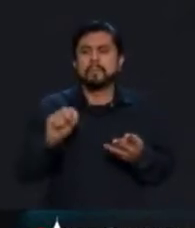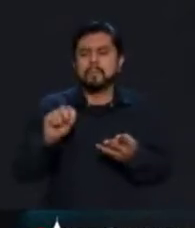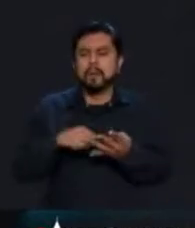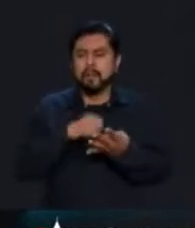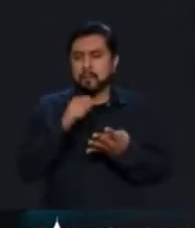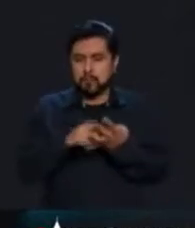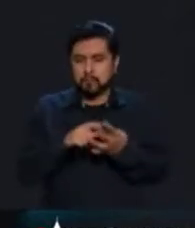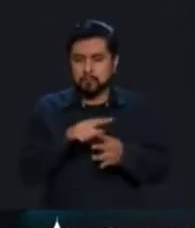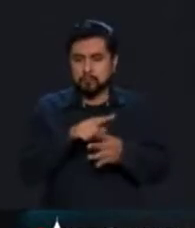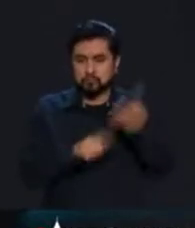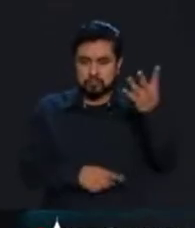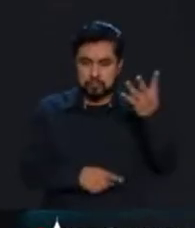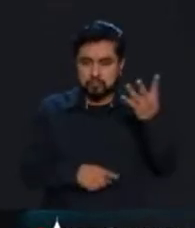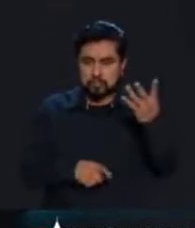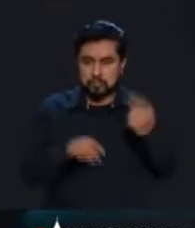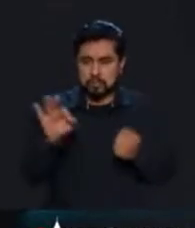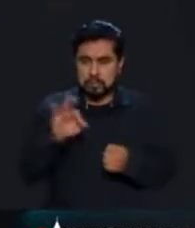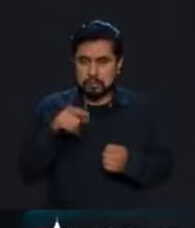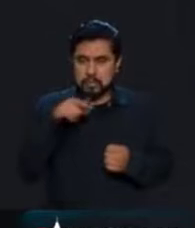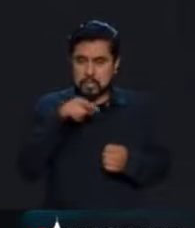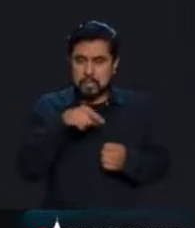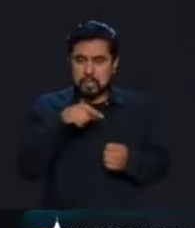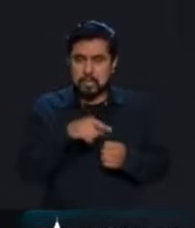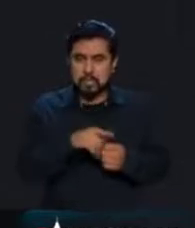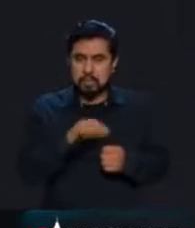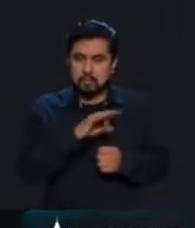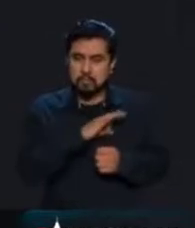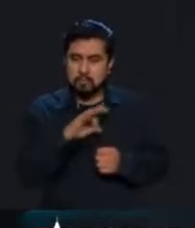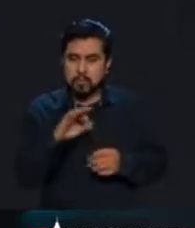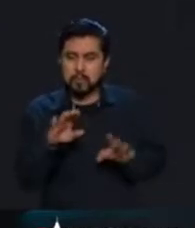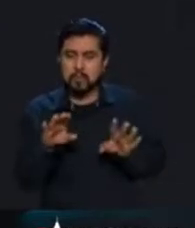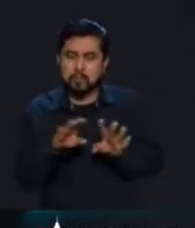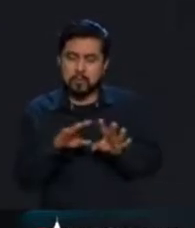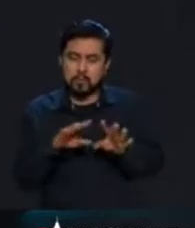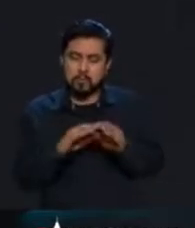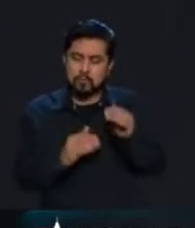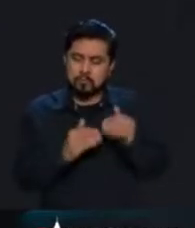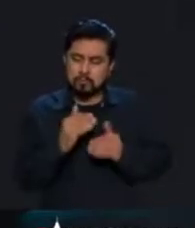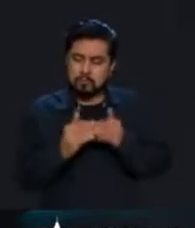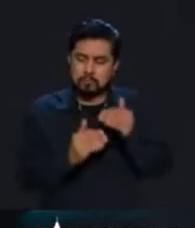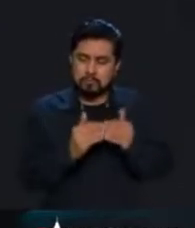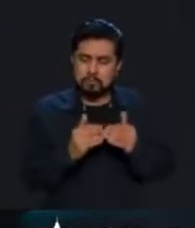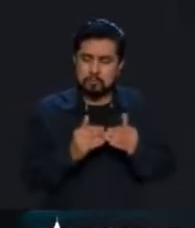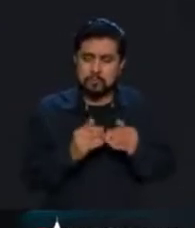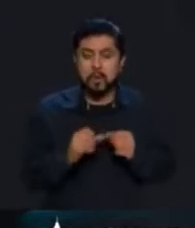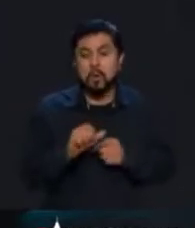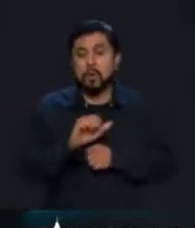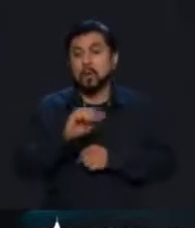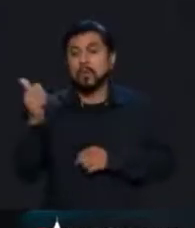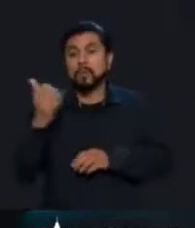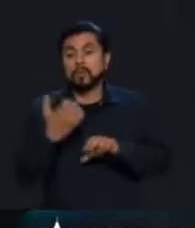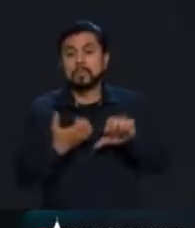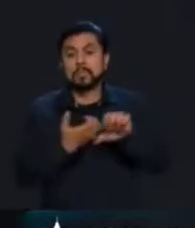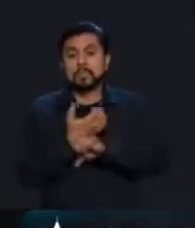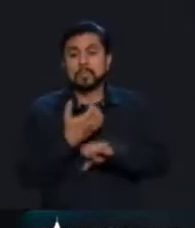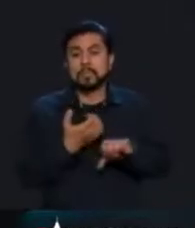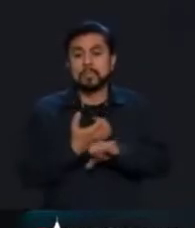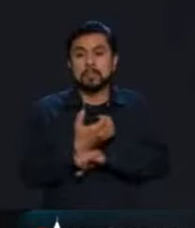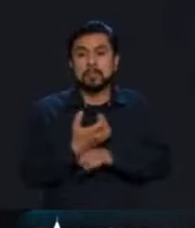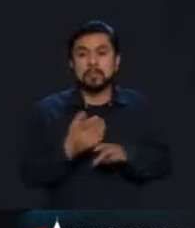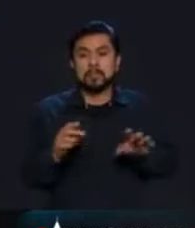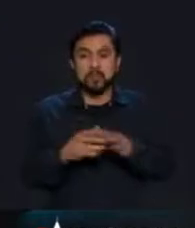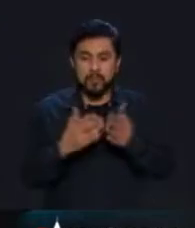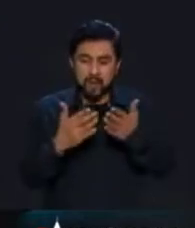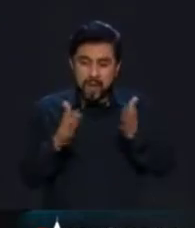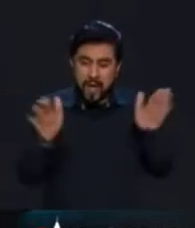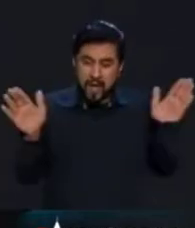Tamaulipas incluso, digamos, ahí podría haber como alguna tendencia al cierre, pero veremos. Estados que ya venían muy abiertos se abrieron